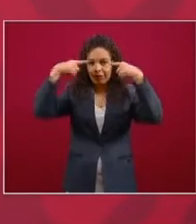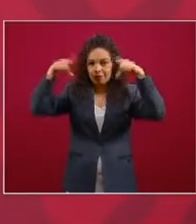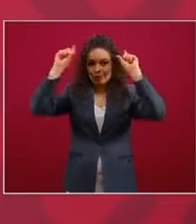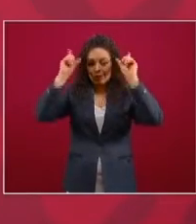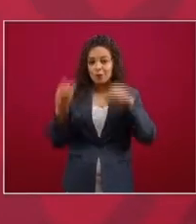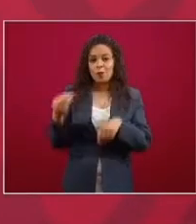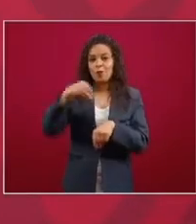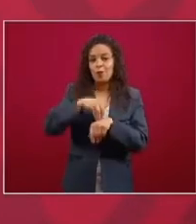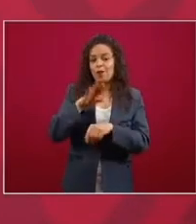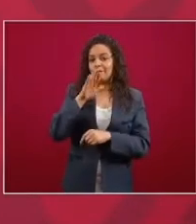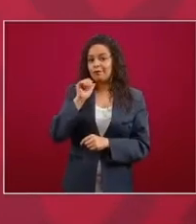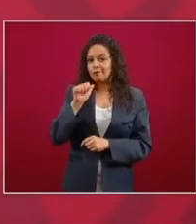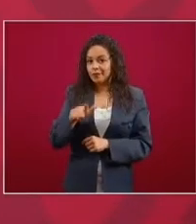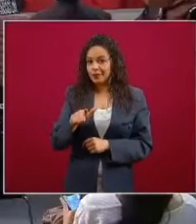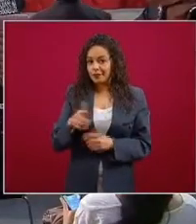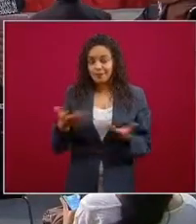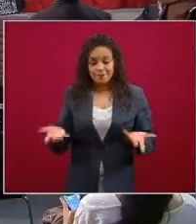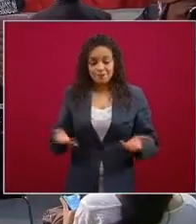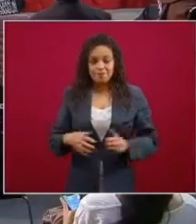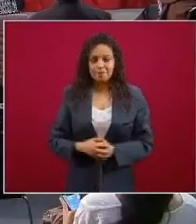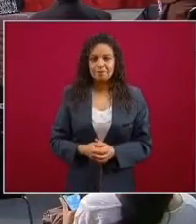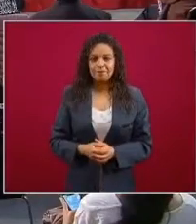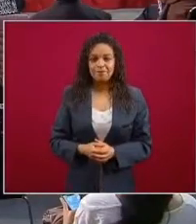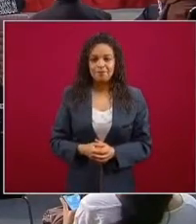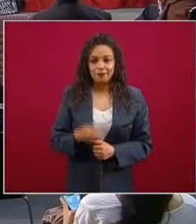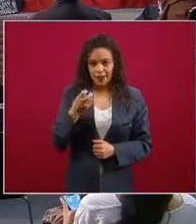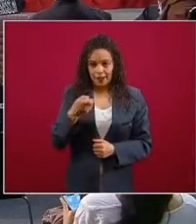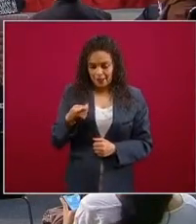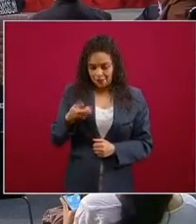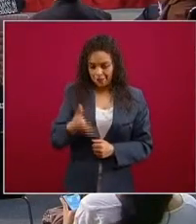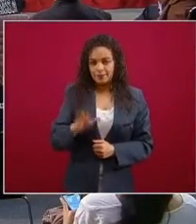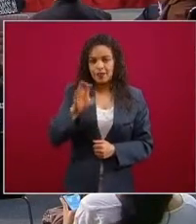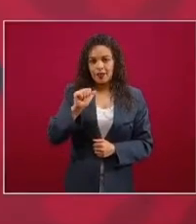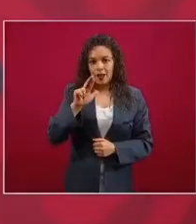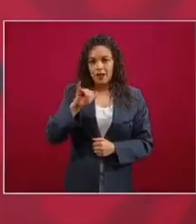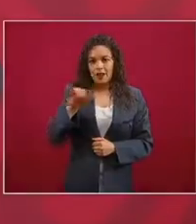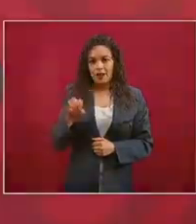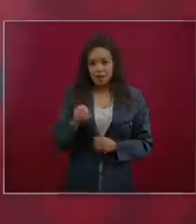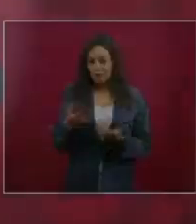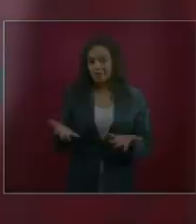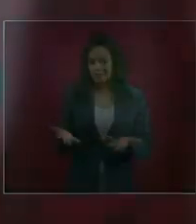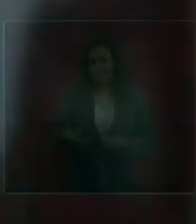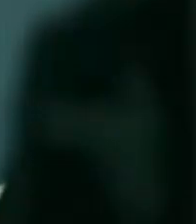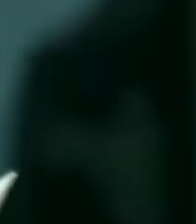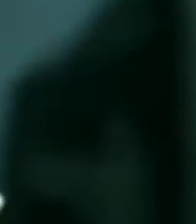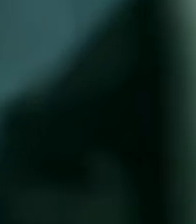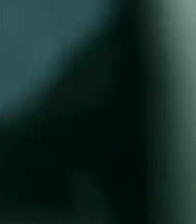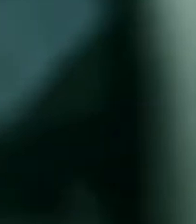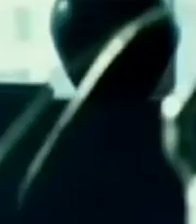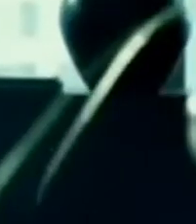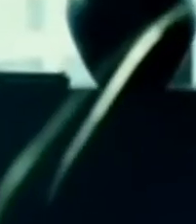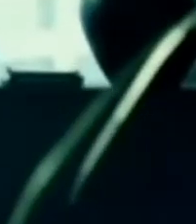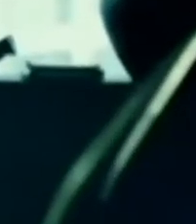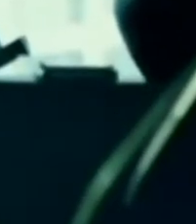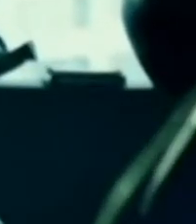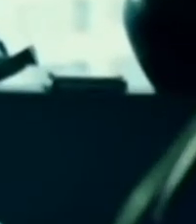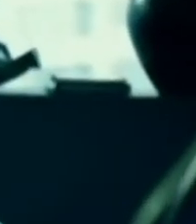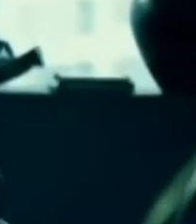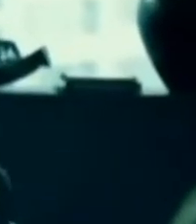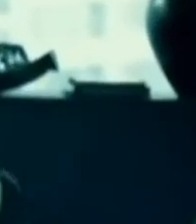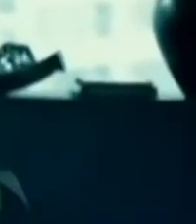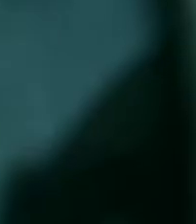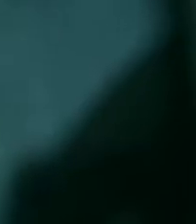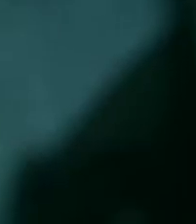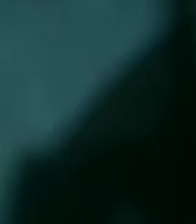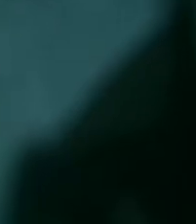las pymes, es decir, 25,000 millones de pesos, y la creación por decreto de 2 millones de empleos, así como los trabajos que se producirán en